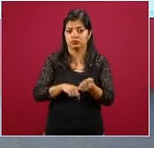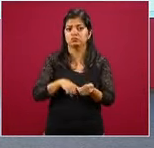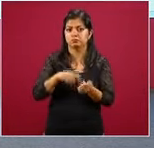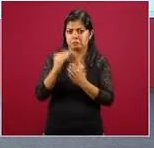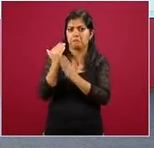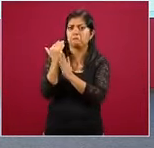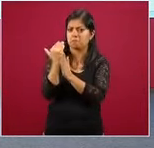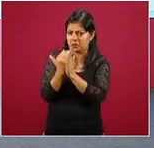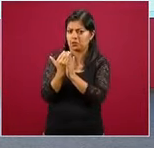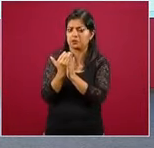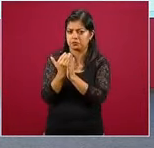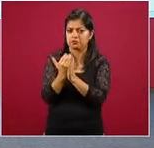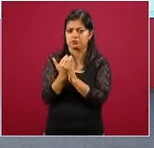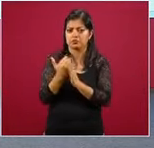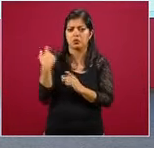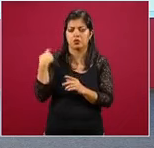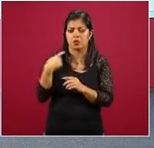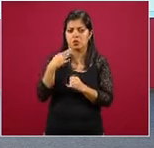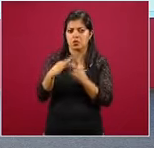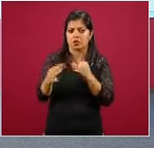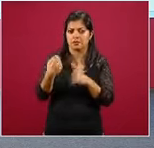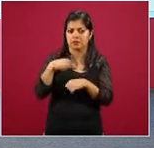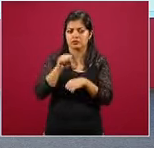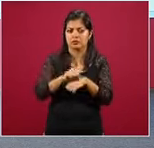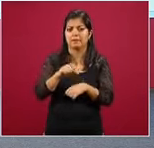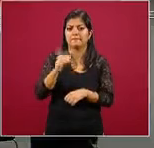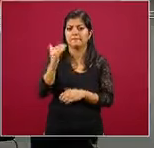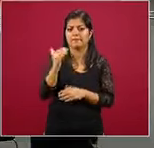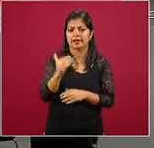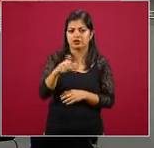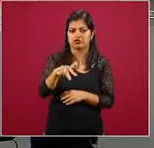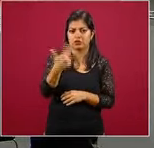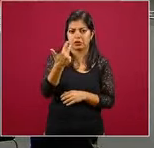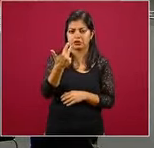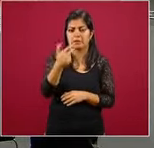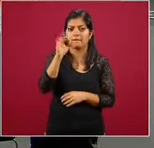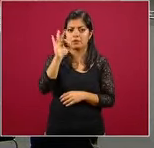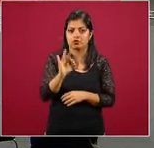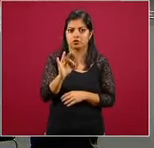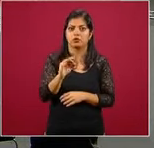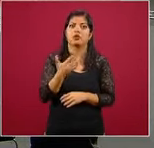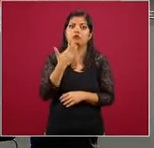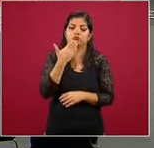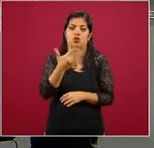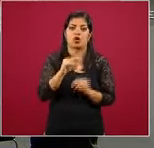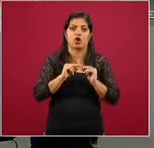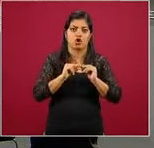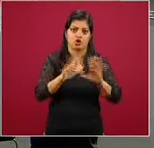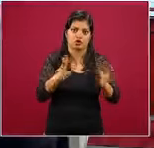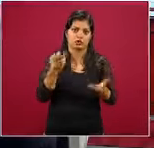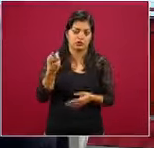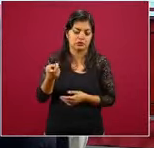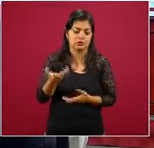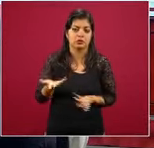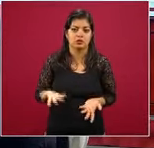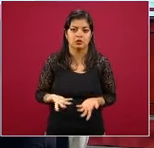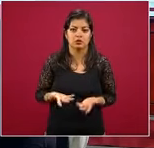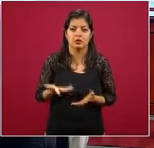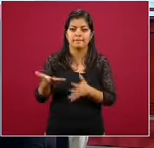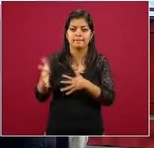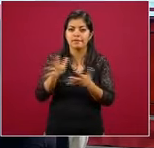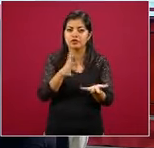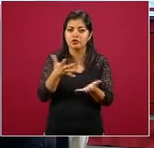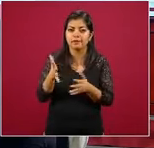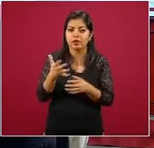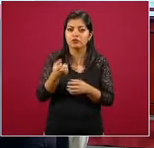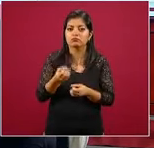descendente, inclusive en las últimas semanas menos 13%, eso es una buena noticia. Los casos activos estimados